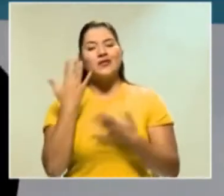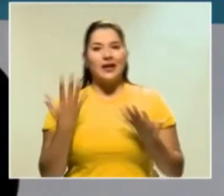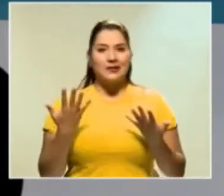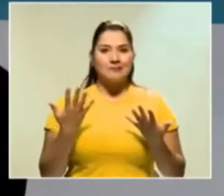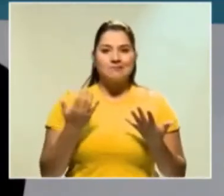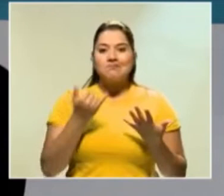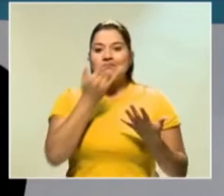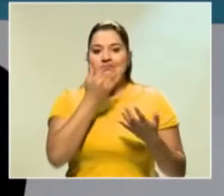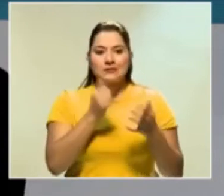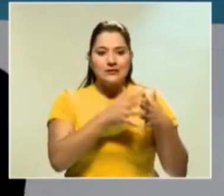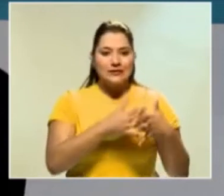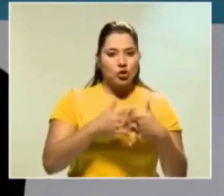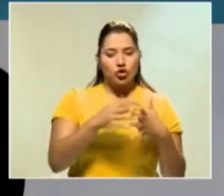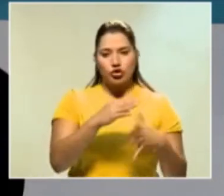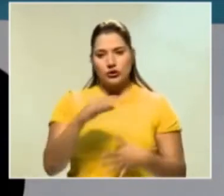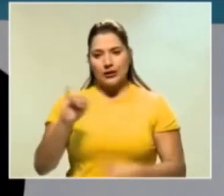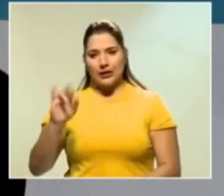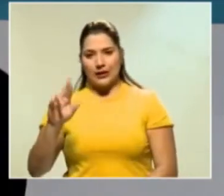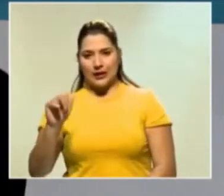e Irán.